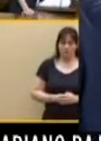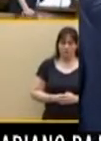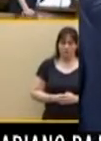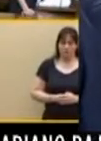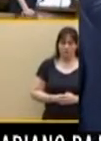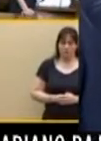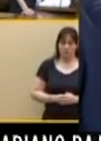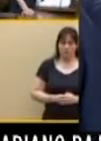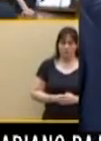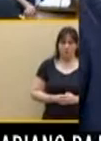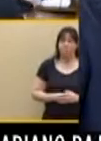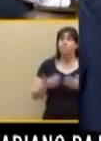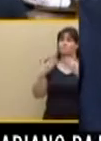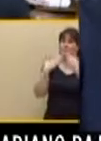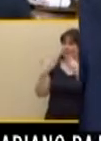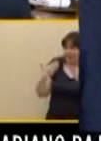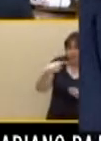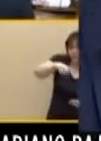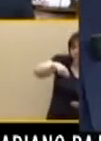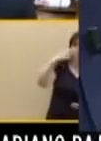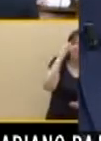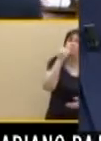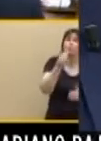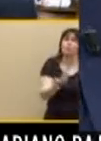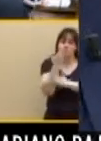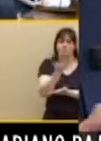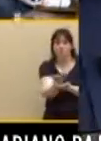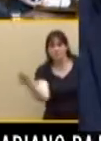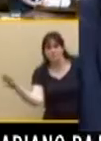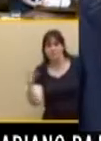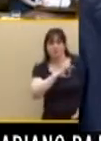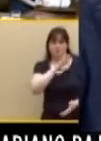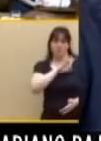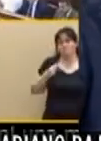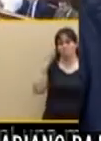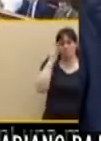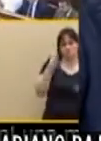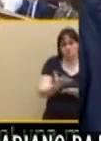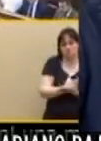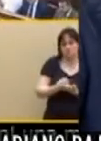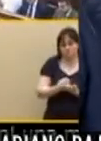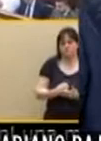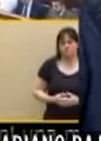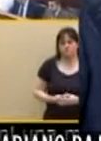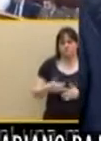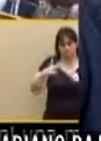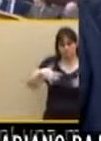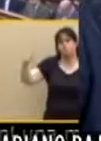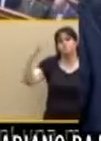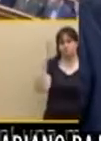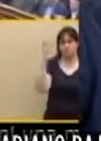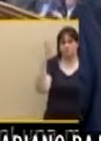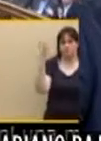igual o iglesias y bueno ellos sigan claramente a una cosa que hablar de la corrupción este era el objetivo fundamental demostrar que hay un gobierno